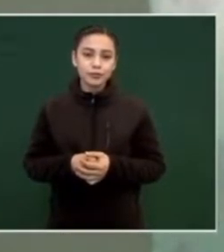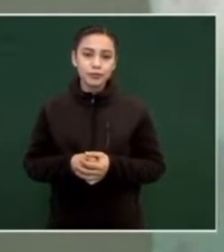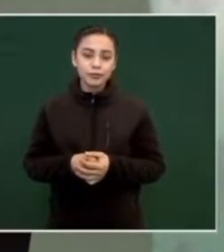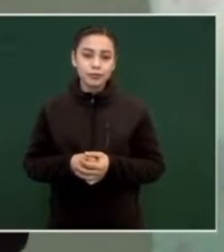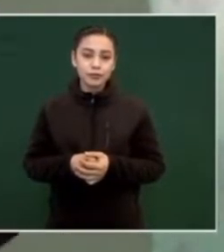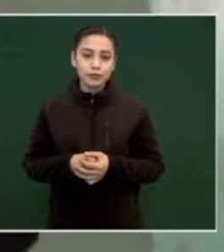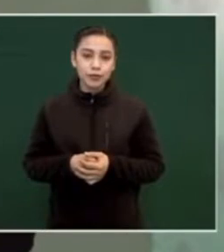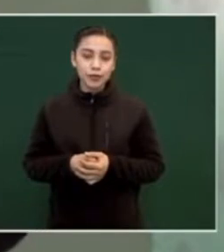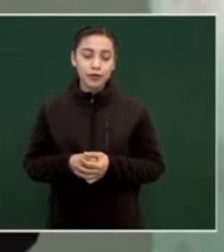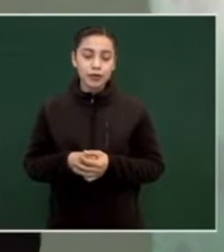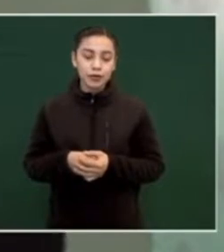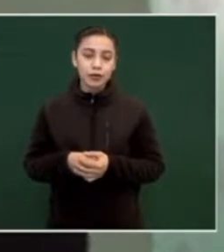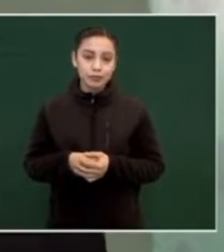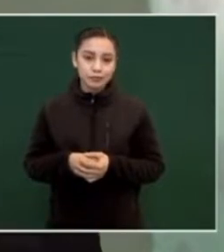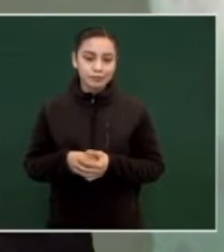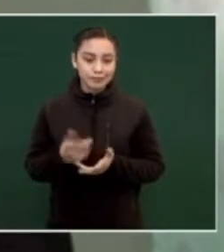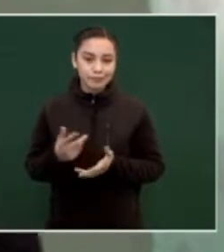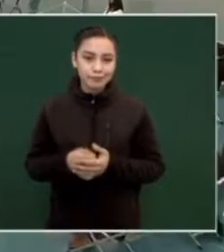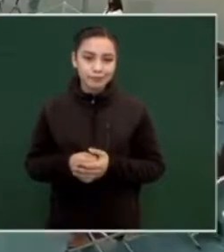de doctrina